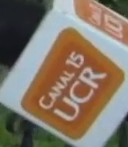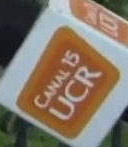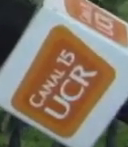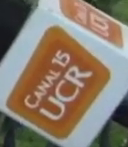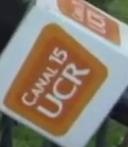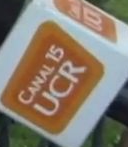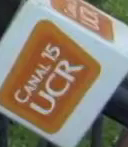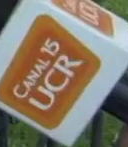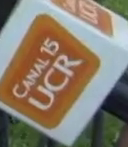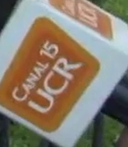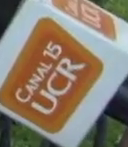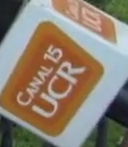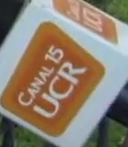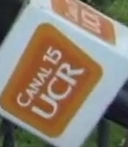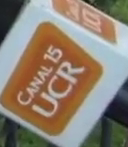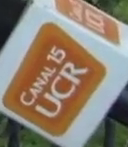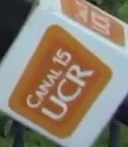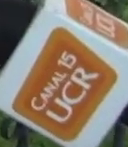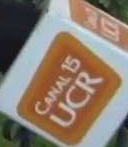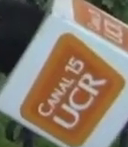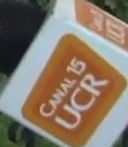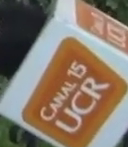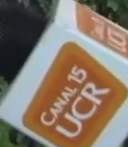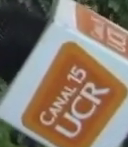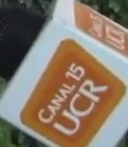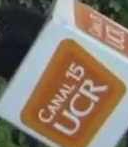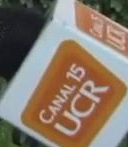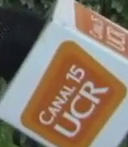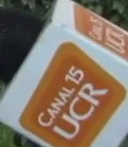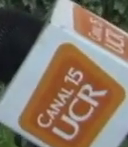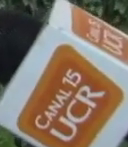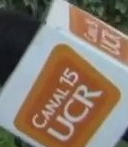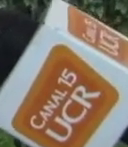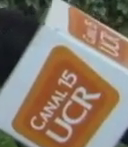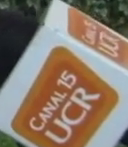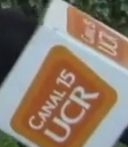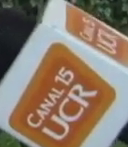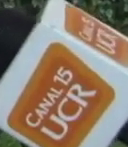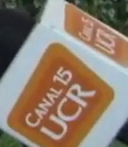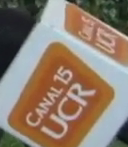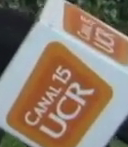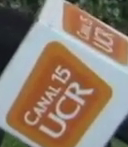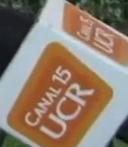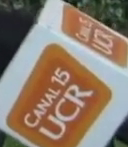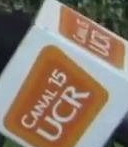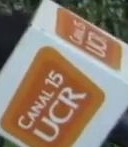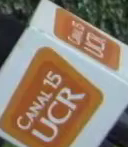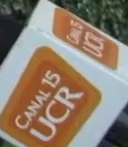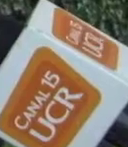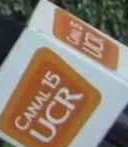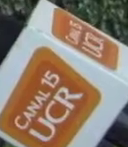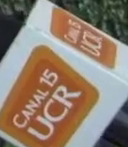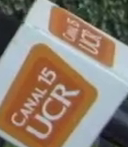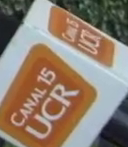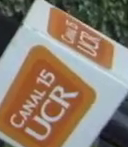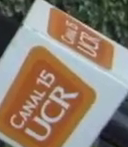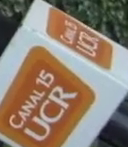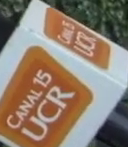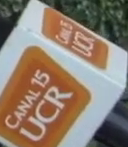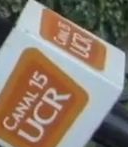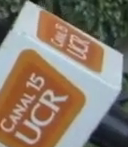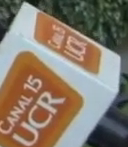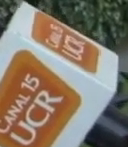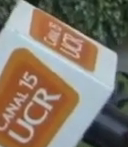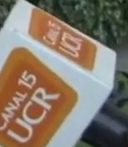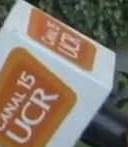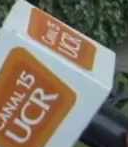se toma una decisión eh realmente O sea no es que esté verdad Pero sí